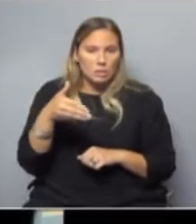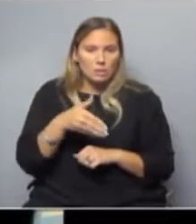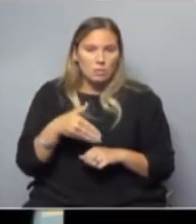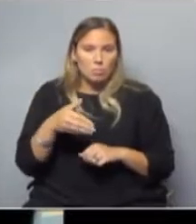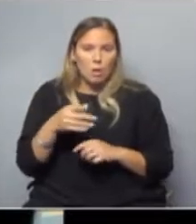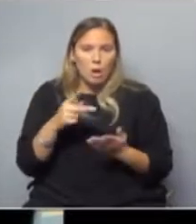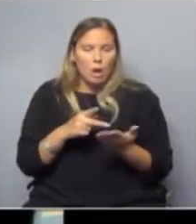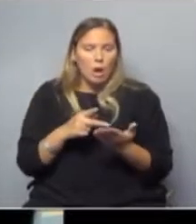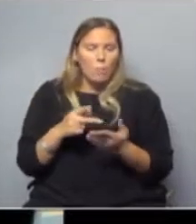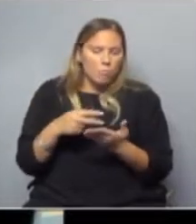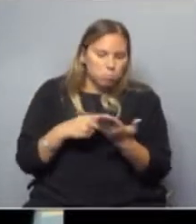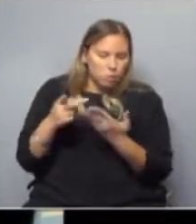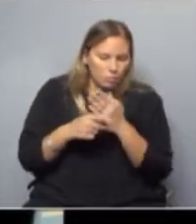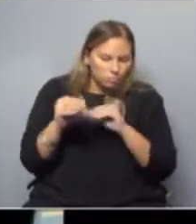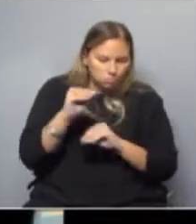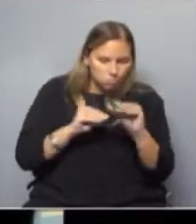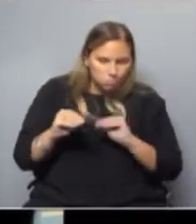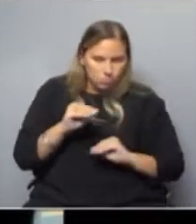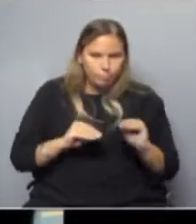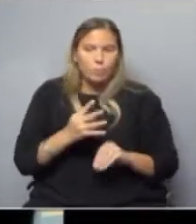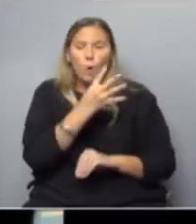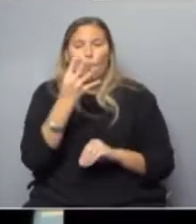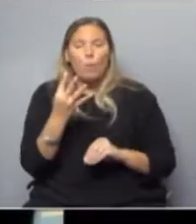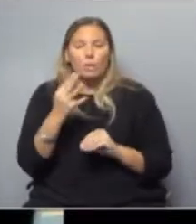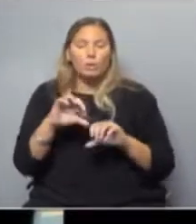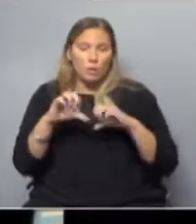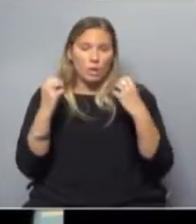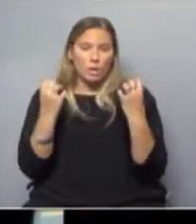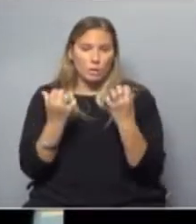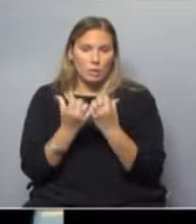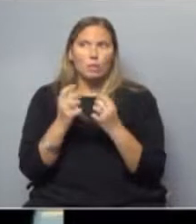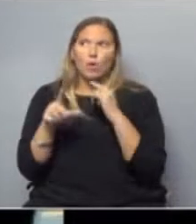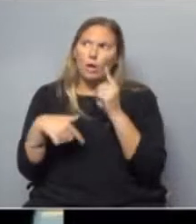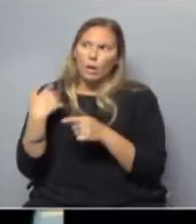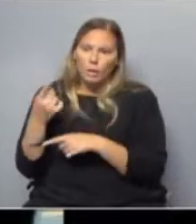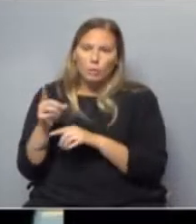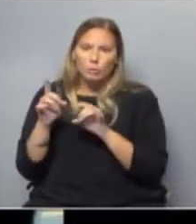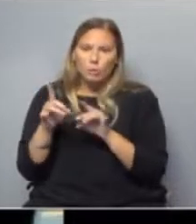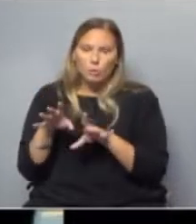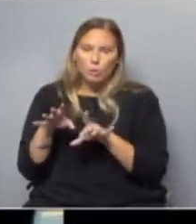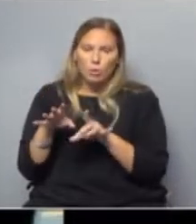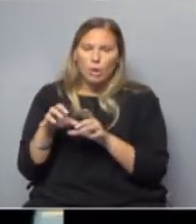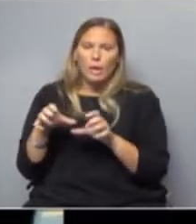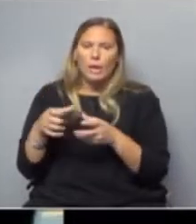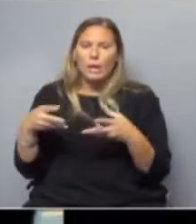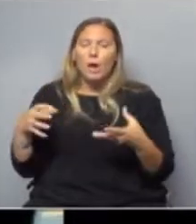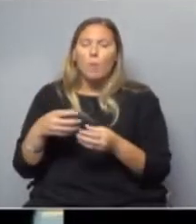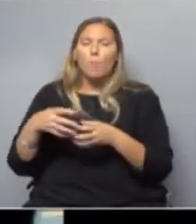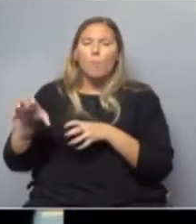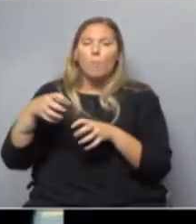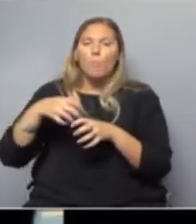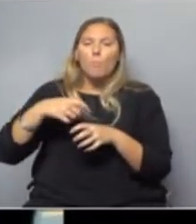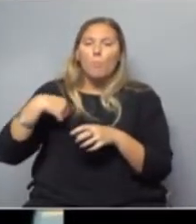proyectistas de la estructura de 4 de los estadios, participar en otro como especialistas en la estructura móvil de la